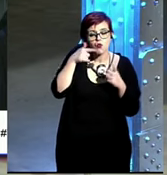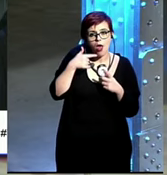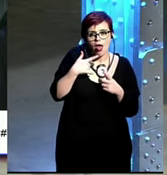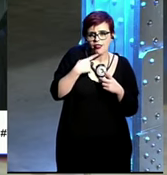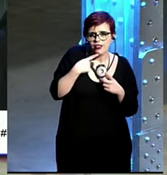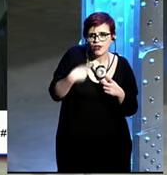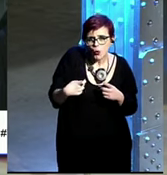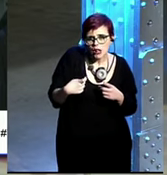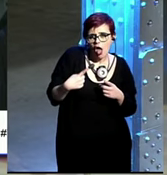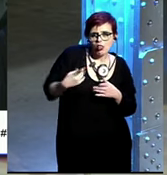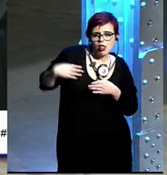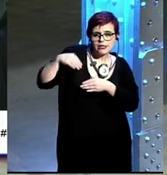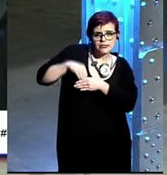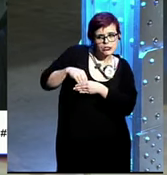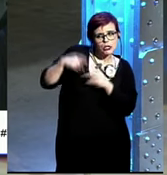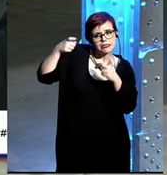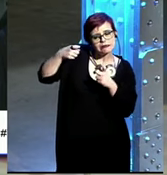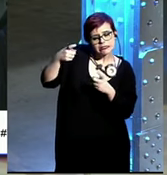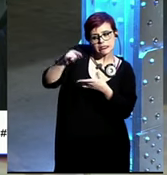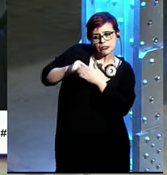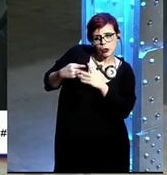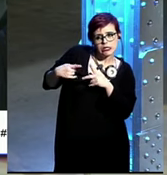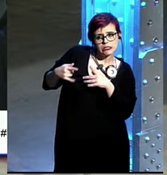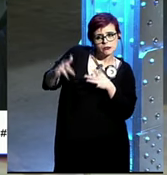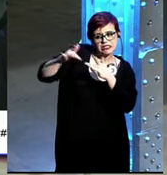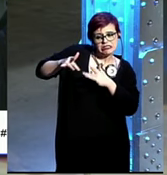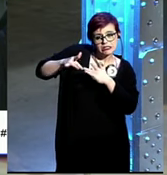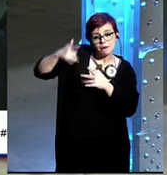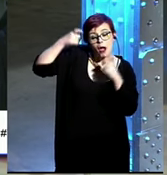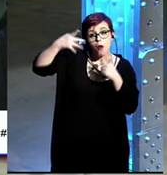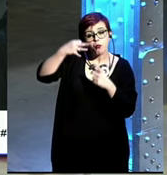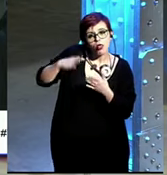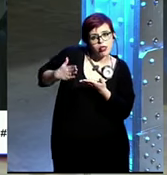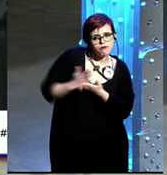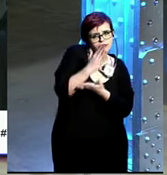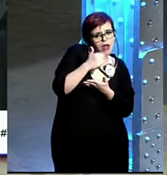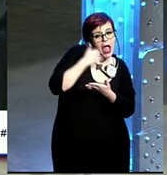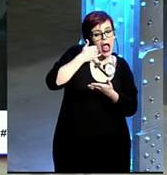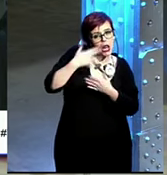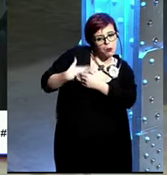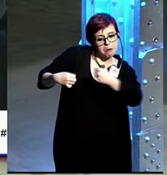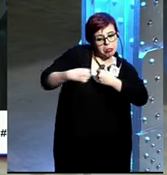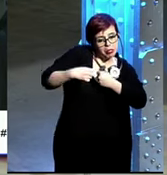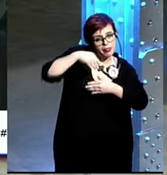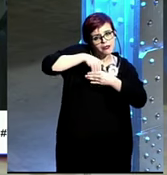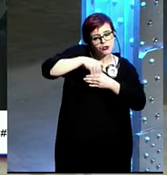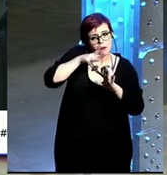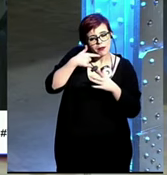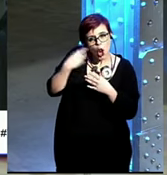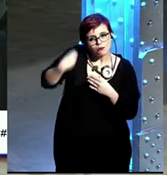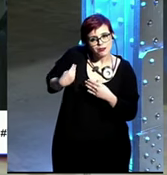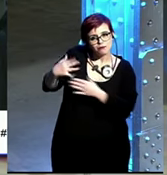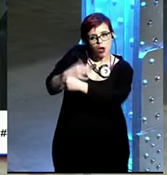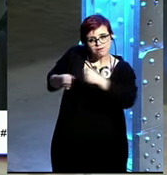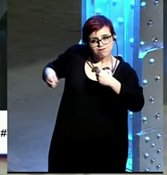tan terrible, y esta dificultad terrible podría interceptar tu ser, pero no toma su lugar, no es lo mismo.